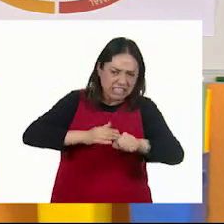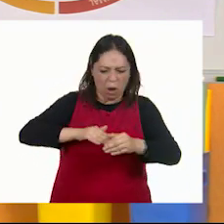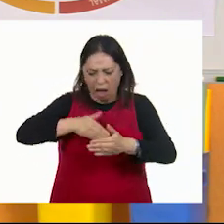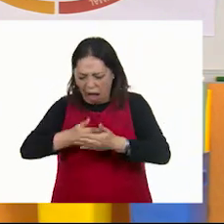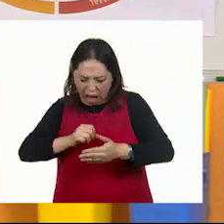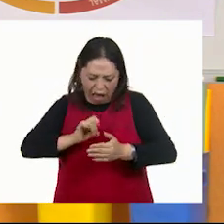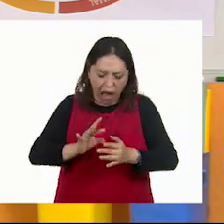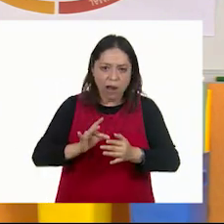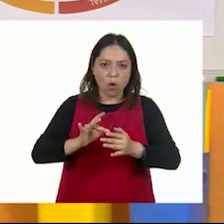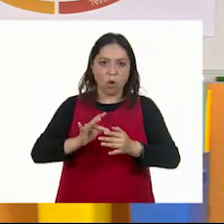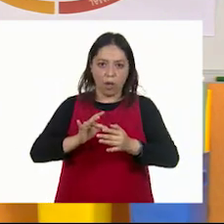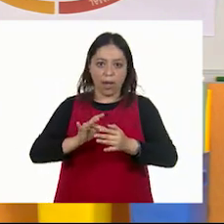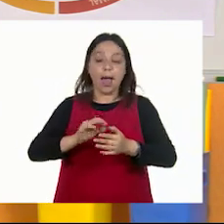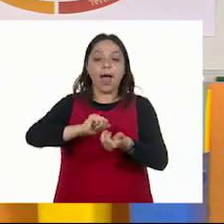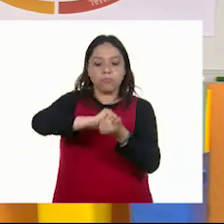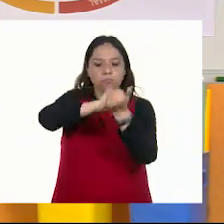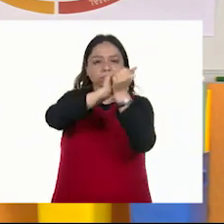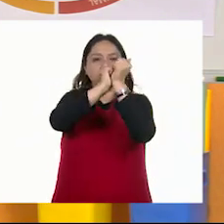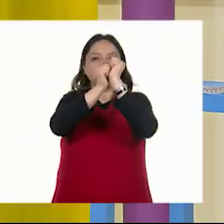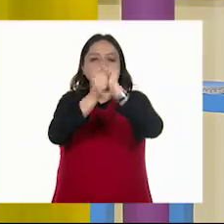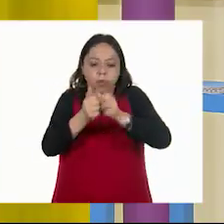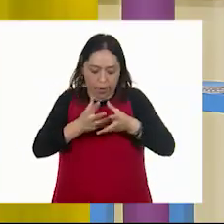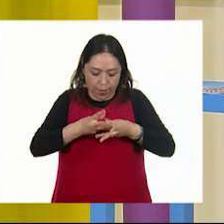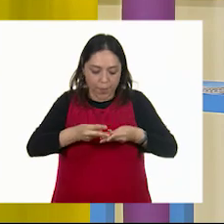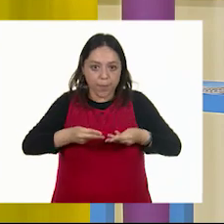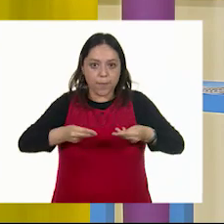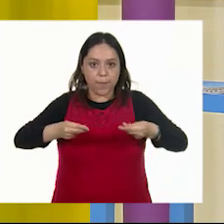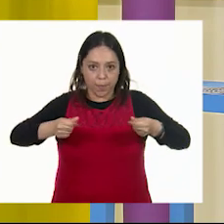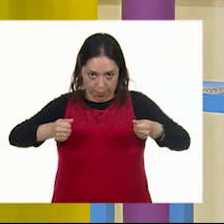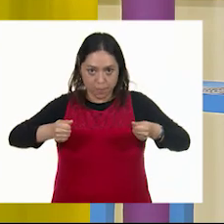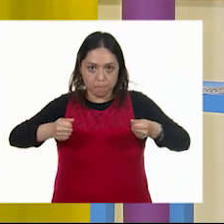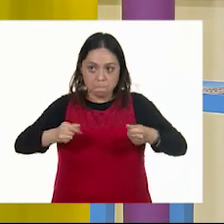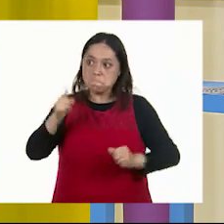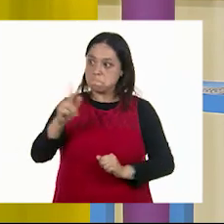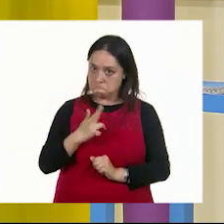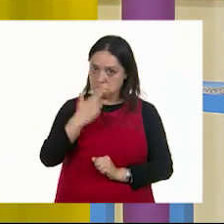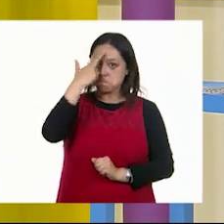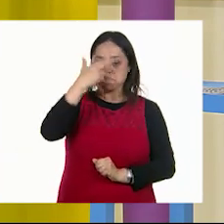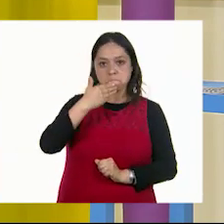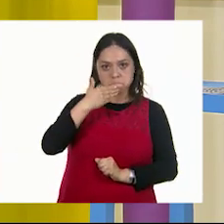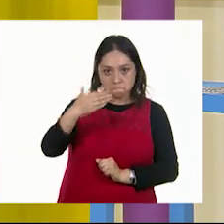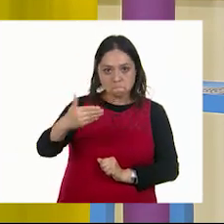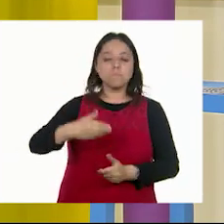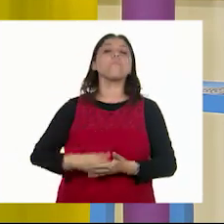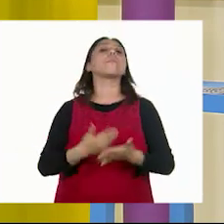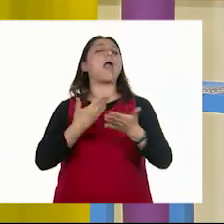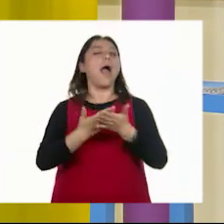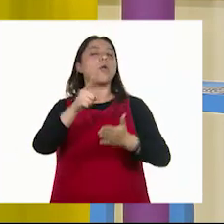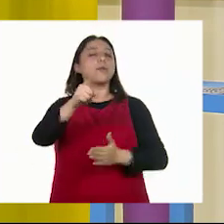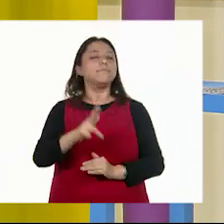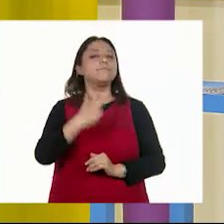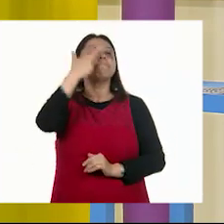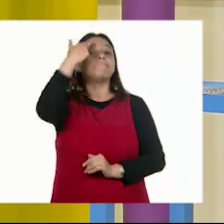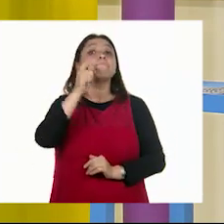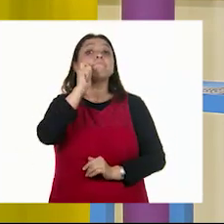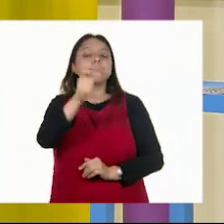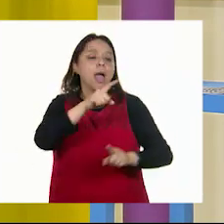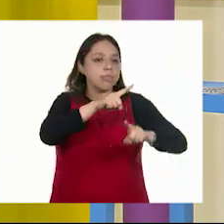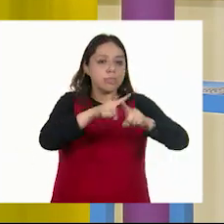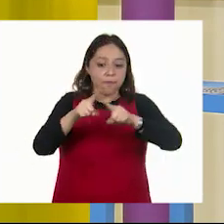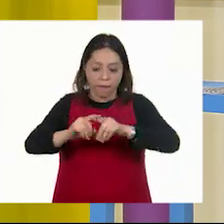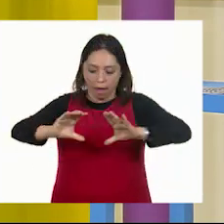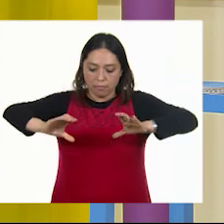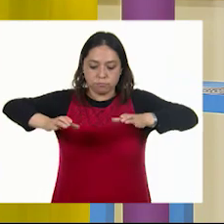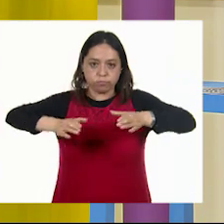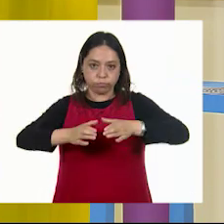las heridas cicatricen mejor. Muy bien, qué bueno que lo recordaste. Ahora, vamos a recordar también que hay cereales y